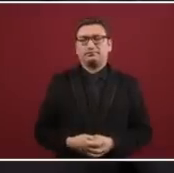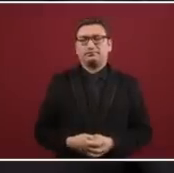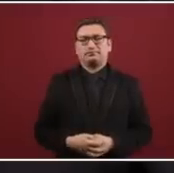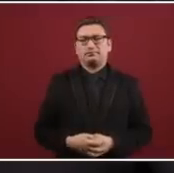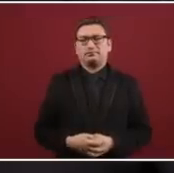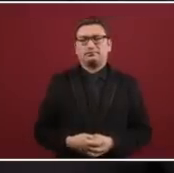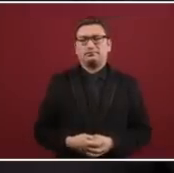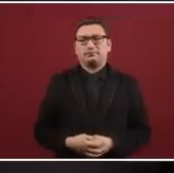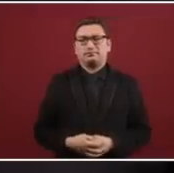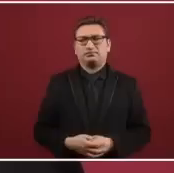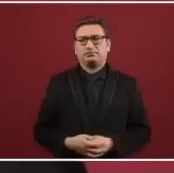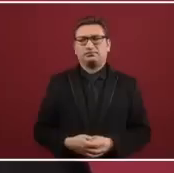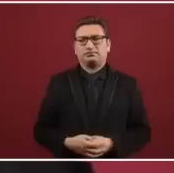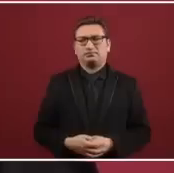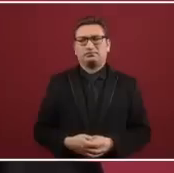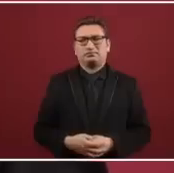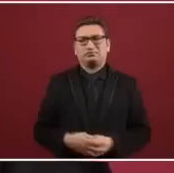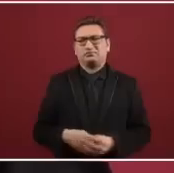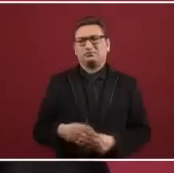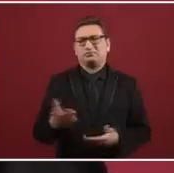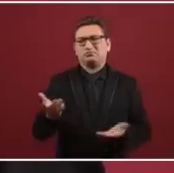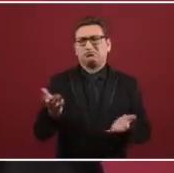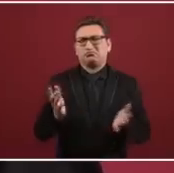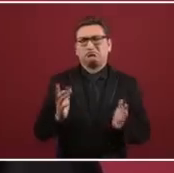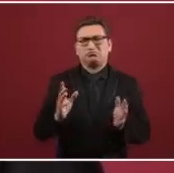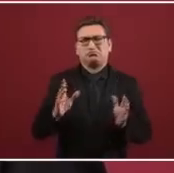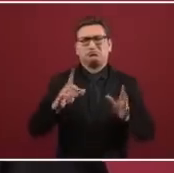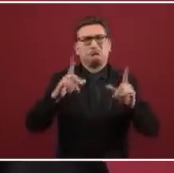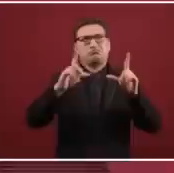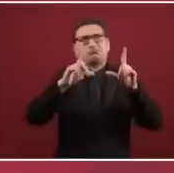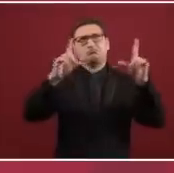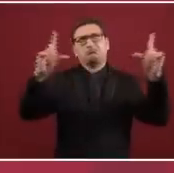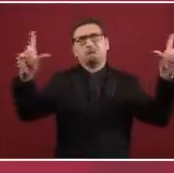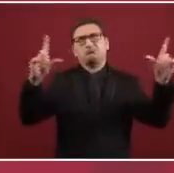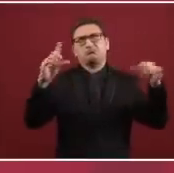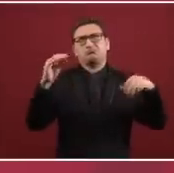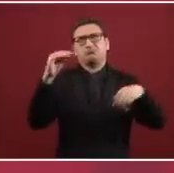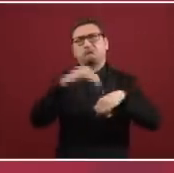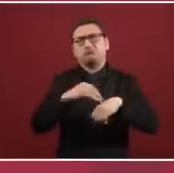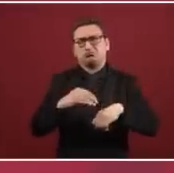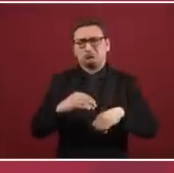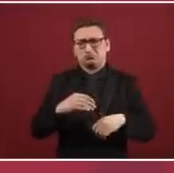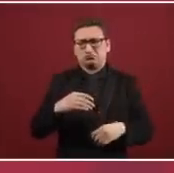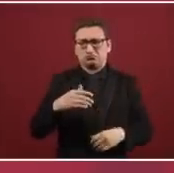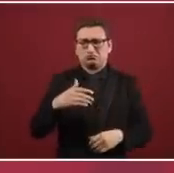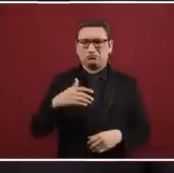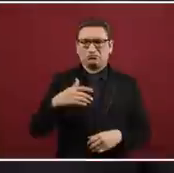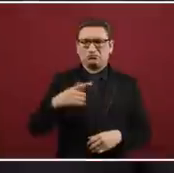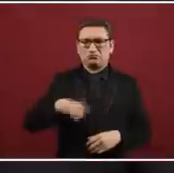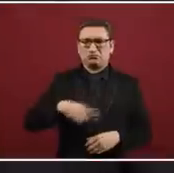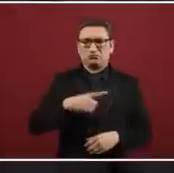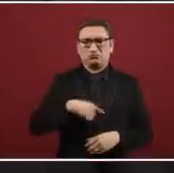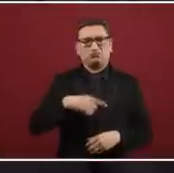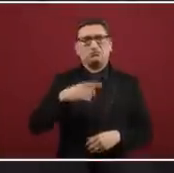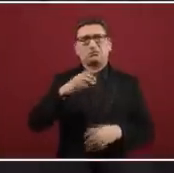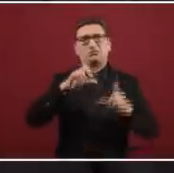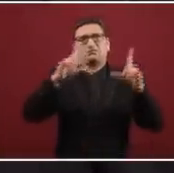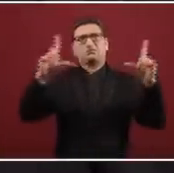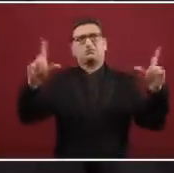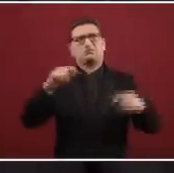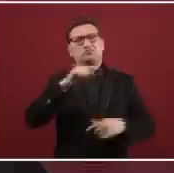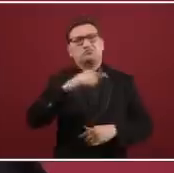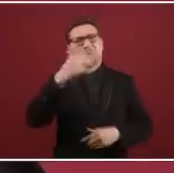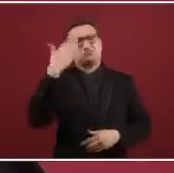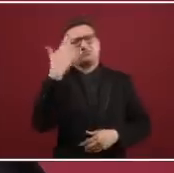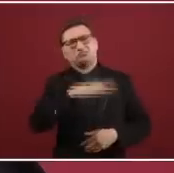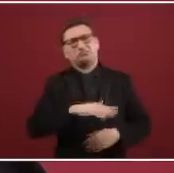no pusieron esa manta, incluso ya sabemos dónde vives y la dirección de mi casa,